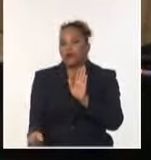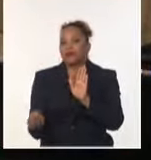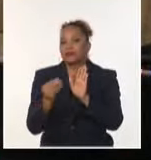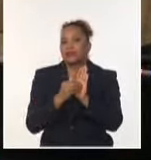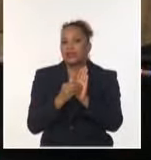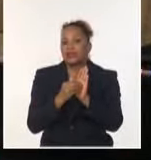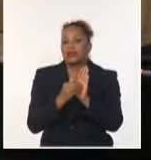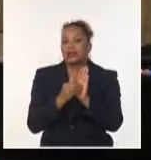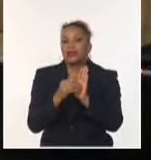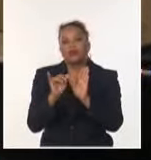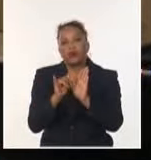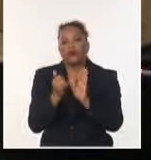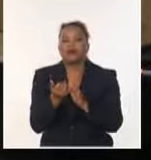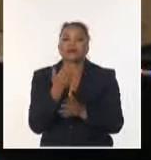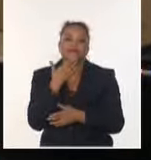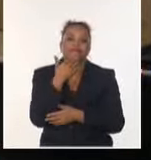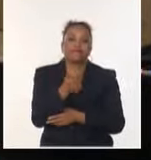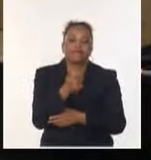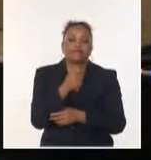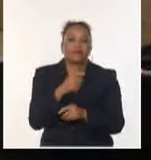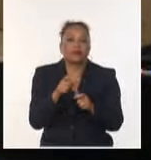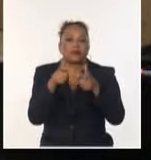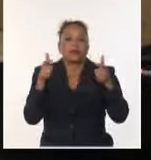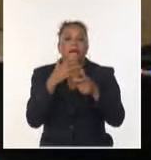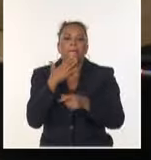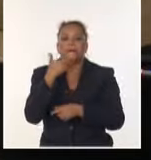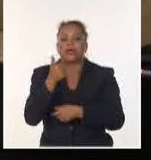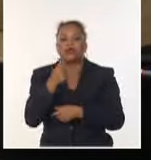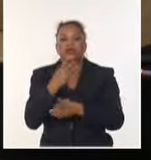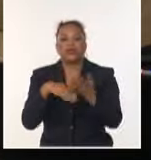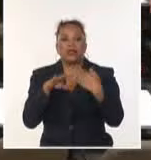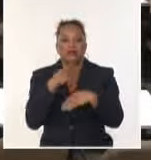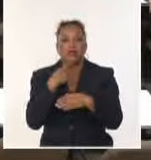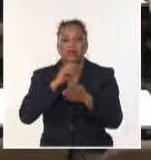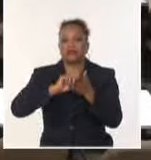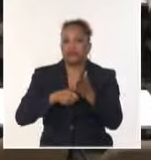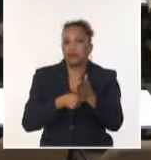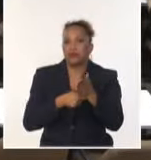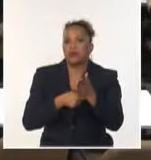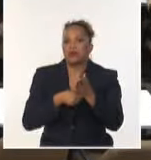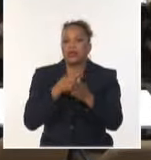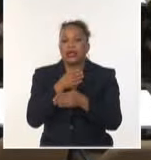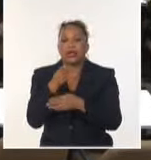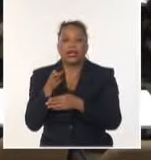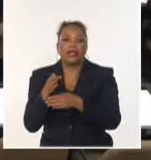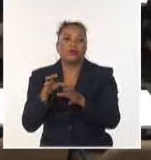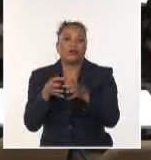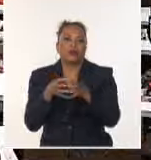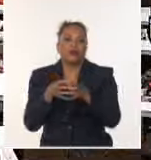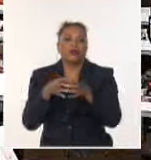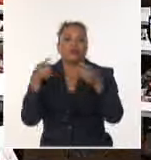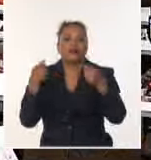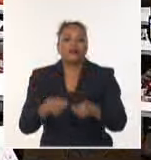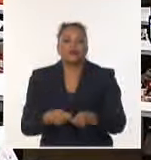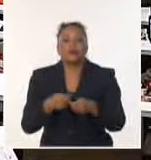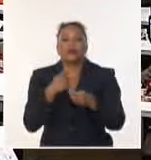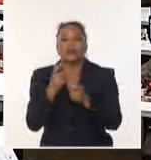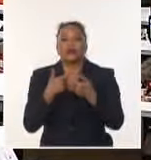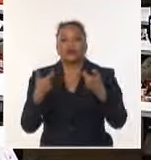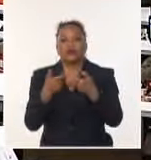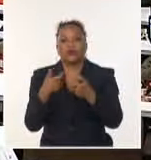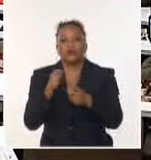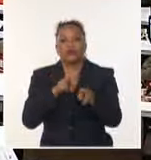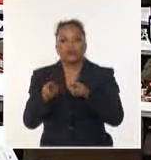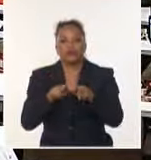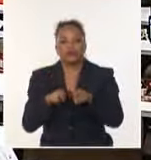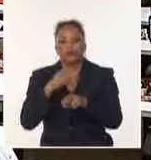han impactado en alcanzar un mayor nivel de capturas contratadas hacia los destinos que definan los consejos de la administración municipal